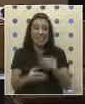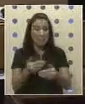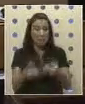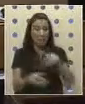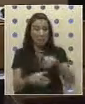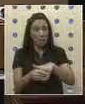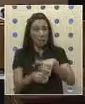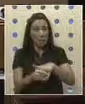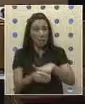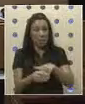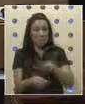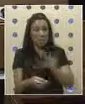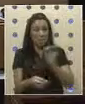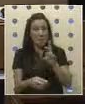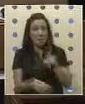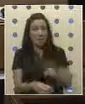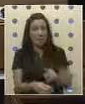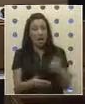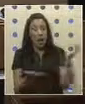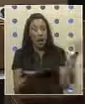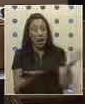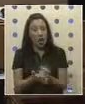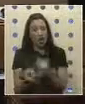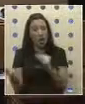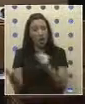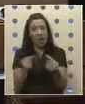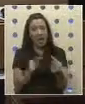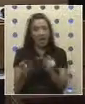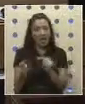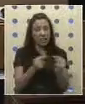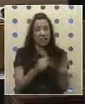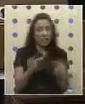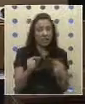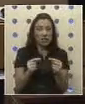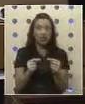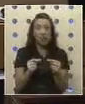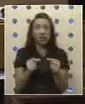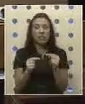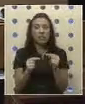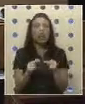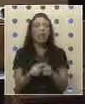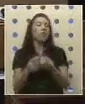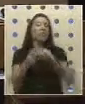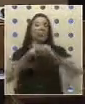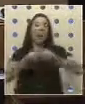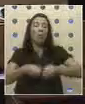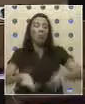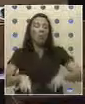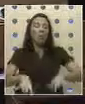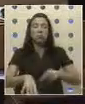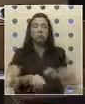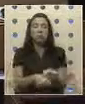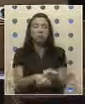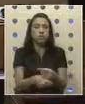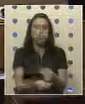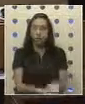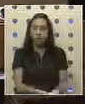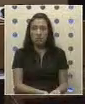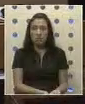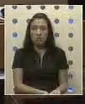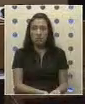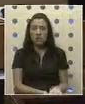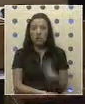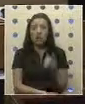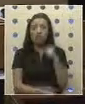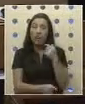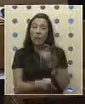gran logro, después de muchos años de debatirla, pero sin poder concretarlo legalmente, se va a ir por la borda en cuestión de segundos. Porque lo que vamos